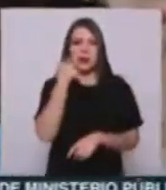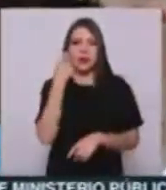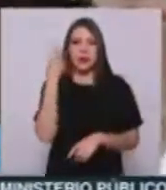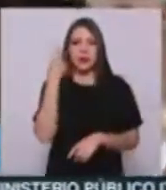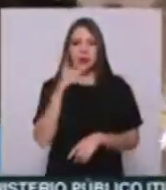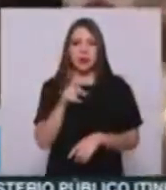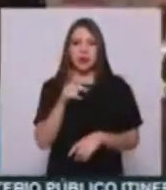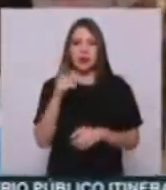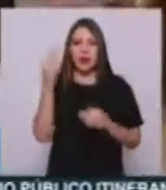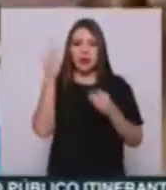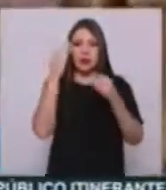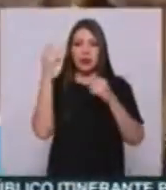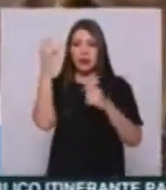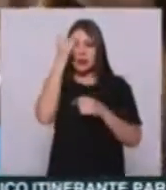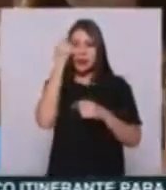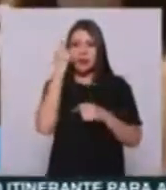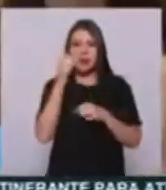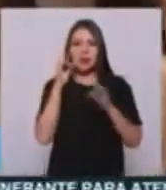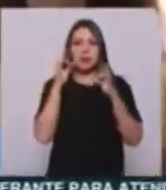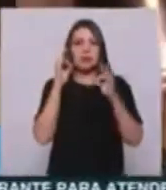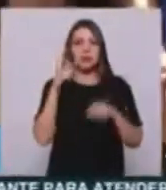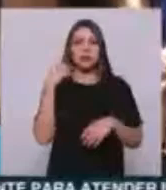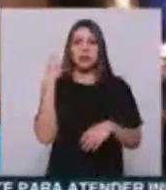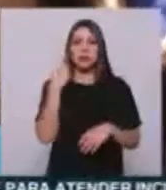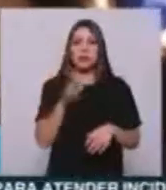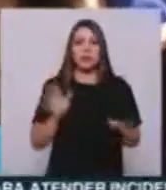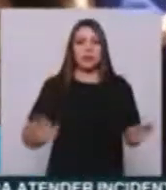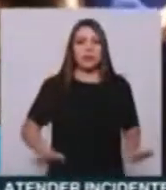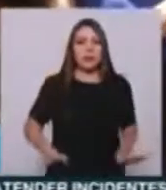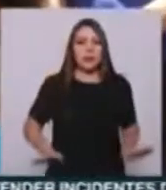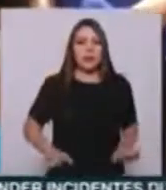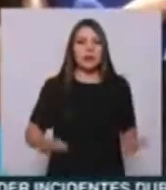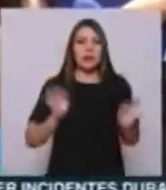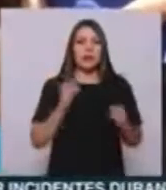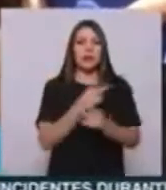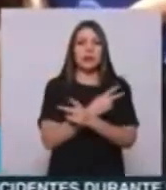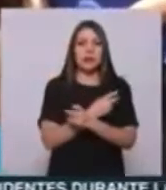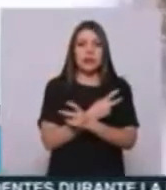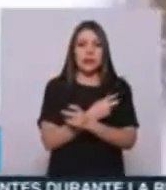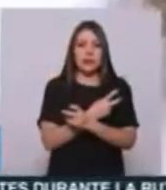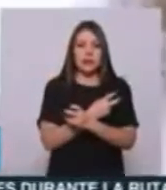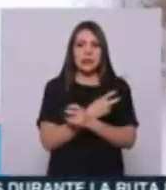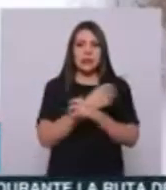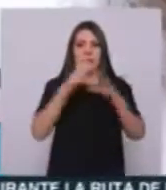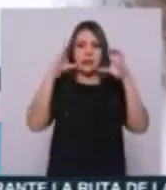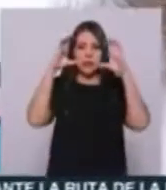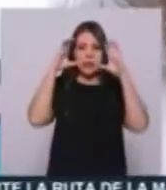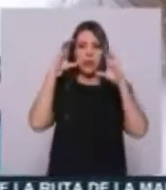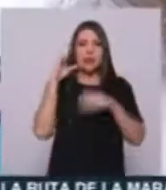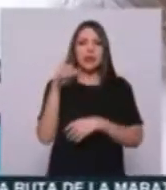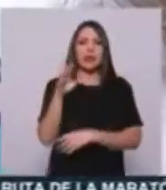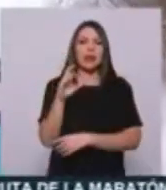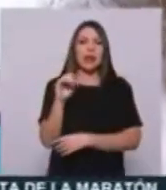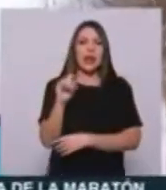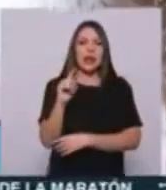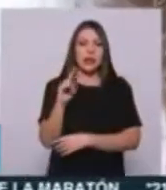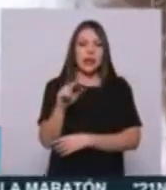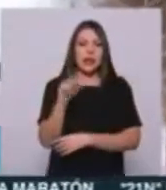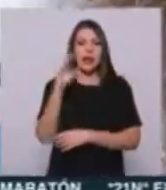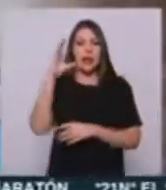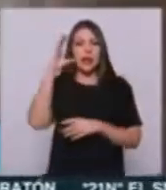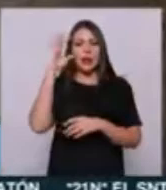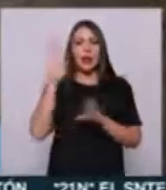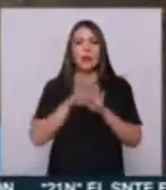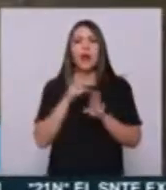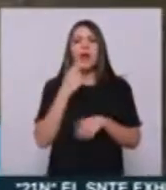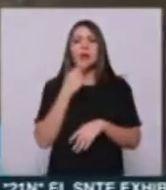que la caracterización sea totalmente de Catrina. Catrina, Catrín o calaverita de azúcar, cráneo también realista, es válido. Sí